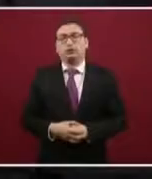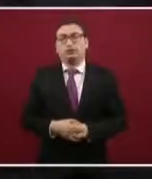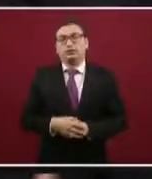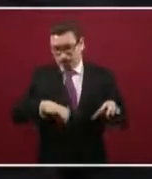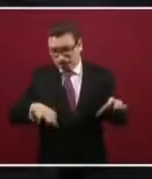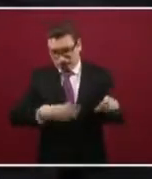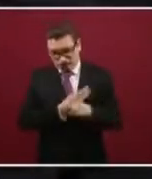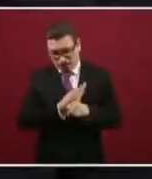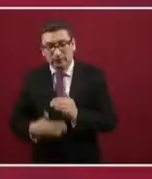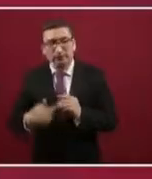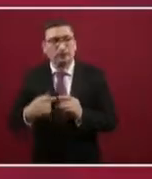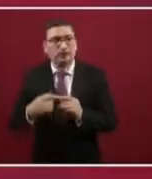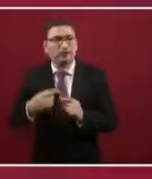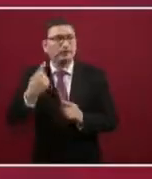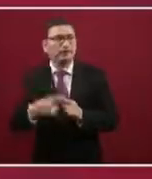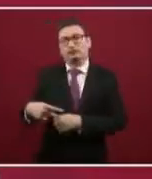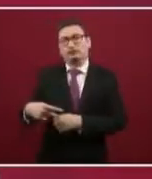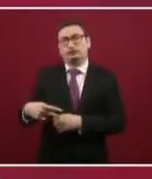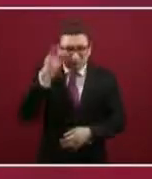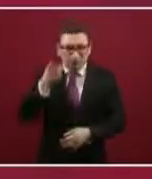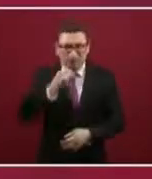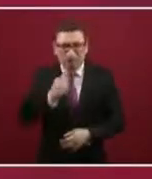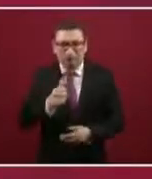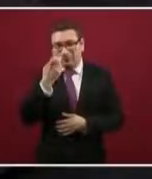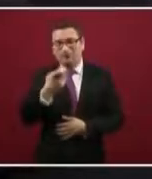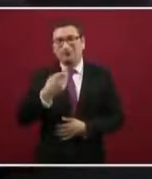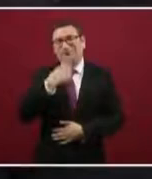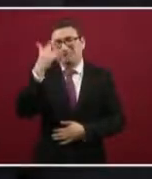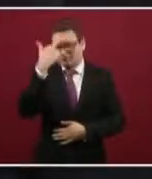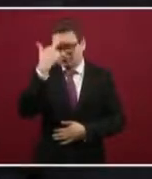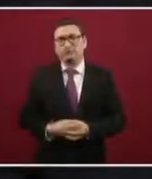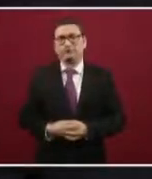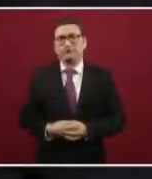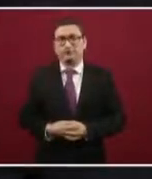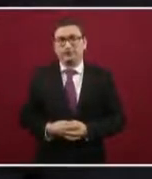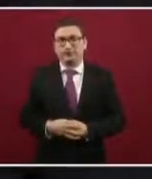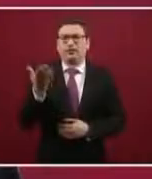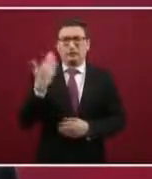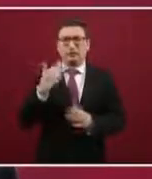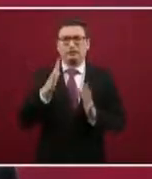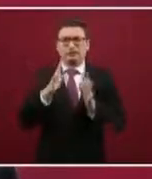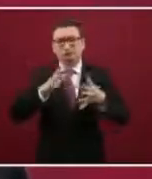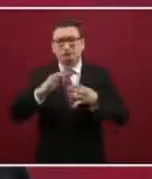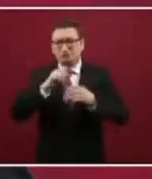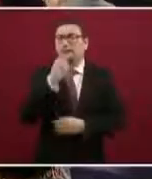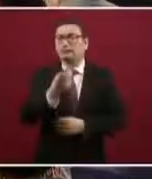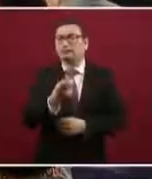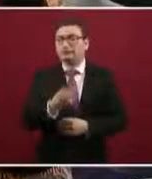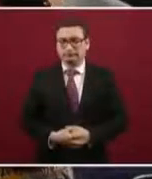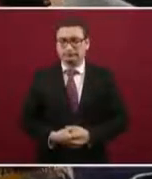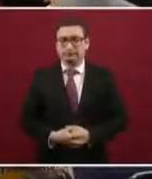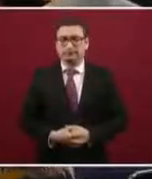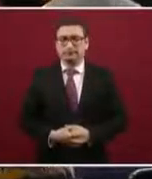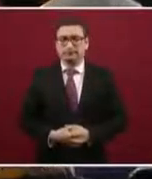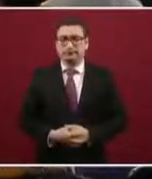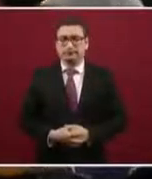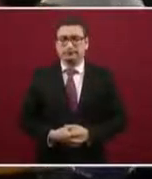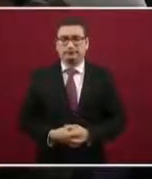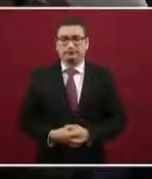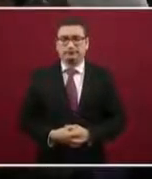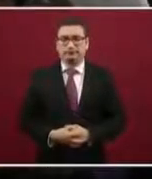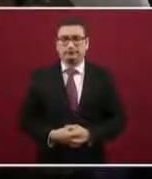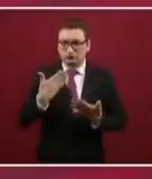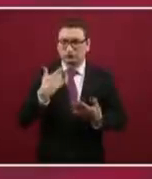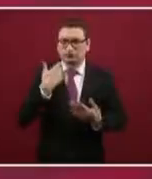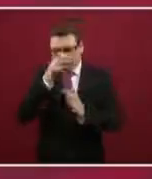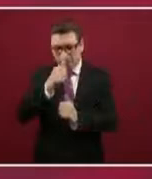final, la obra no es del gobierno, sino de la empresa. Entonces, dijimos, es cosa de las anteriores conferencias, que íbamos a buscar